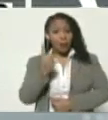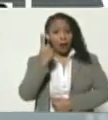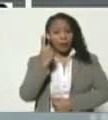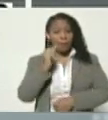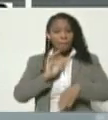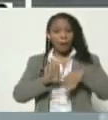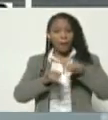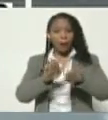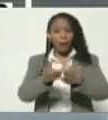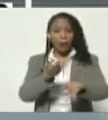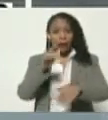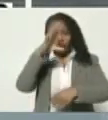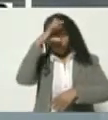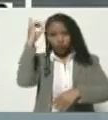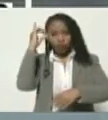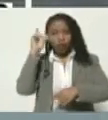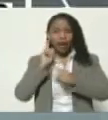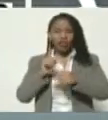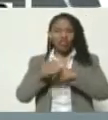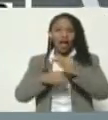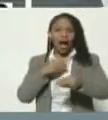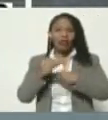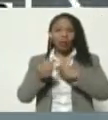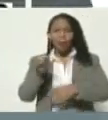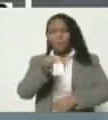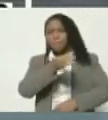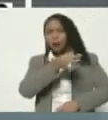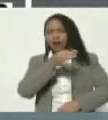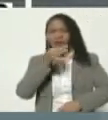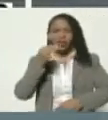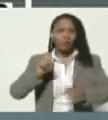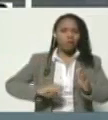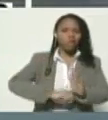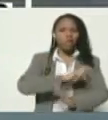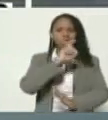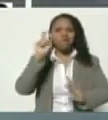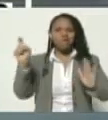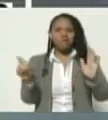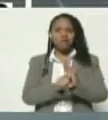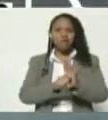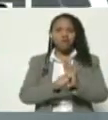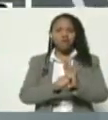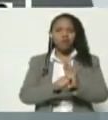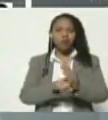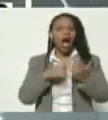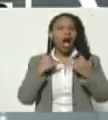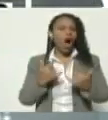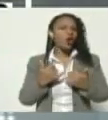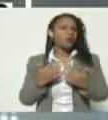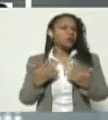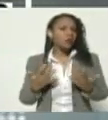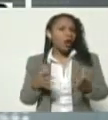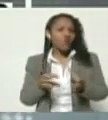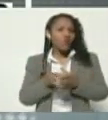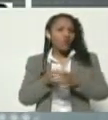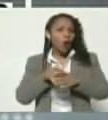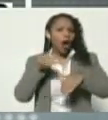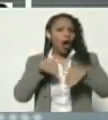Diosdado, y ha sido un éxito total. Ahora va a la Comisión